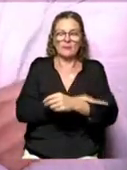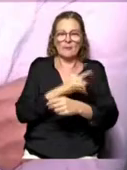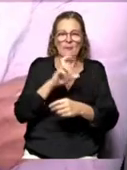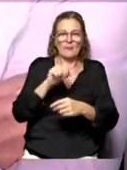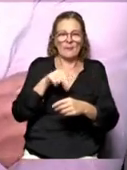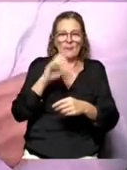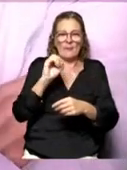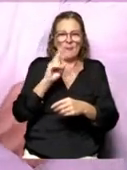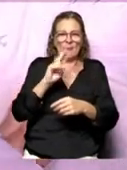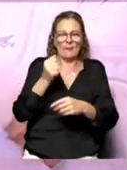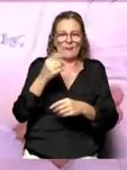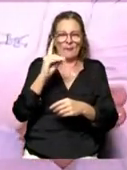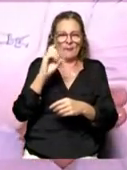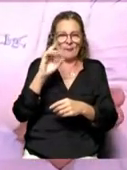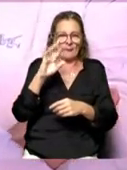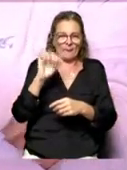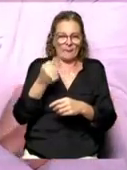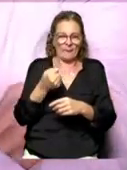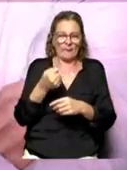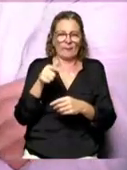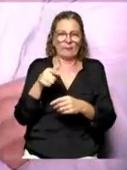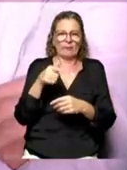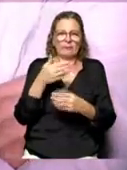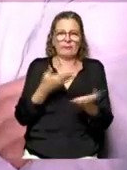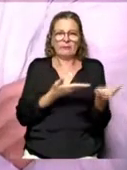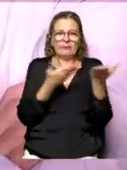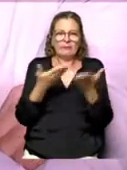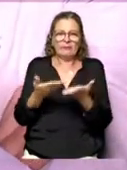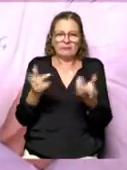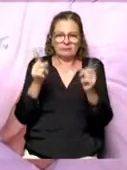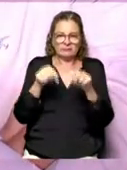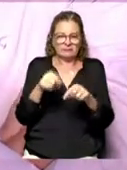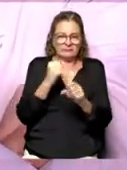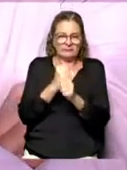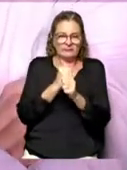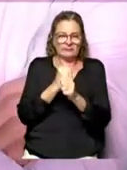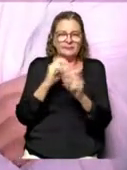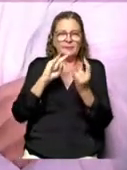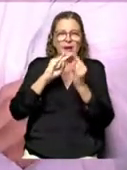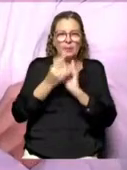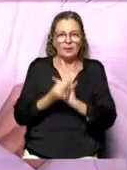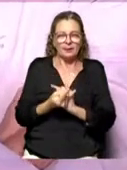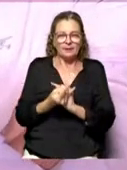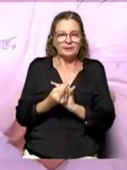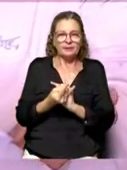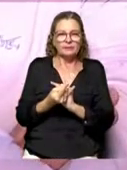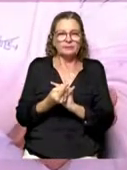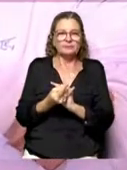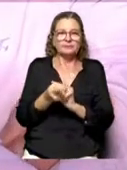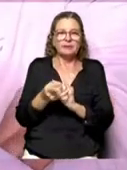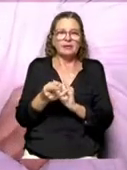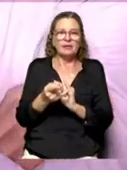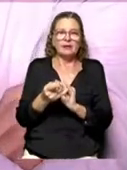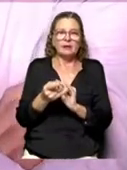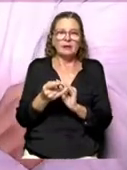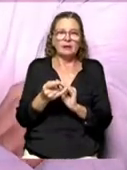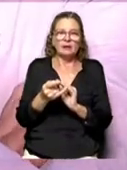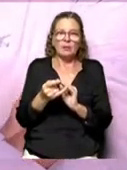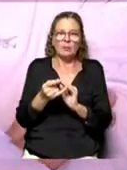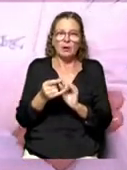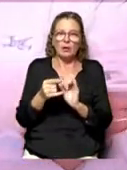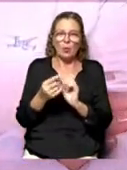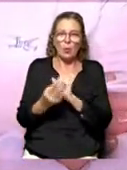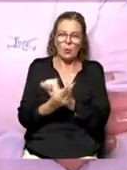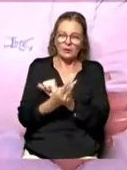a Olmos, denunciado actualmente, a retomar su actividad parlamentaria si existen todavía medidas